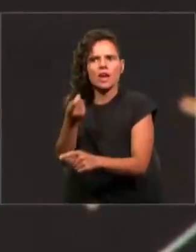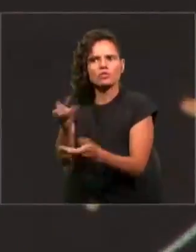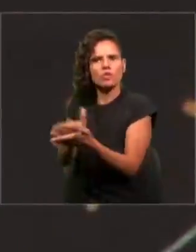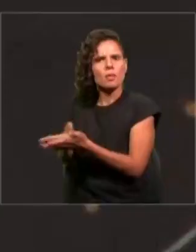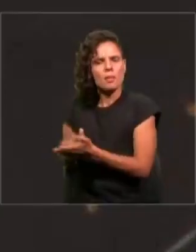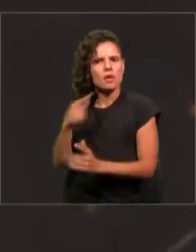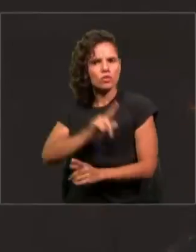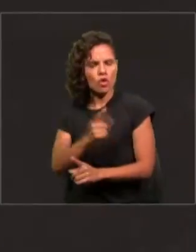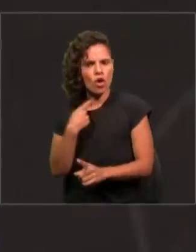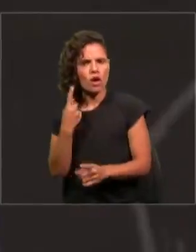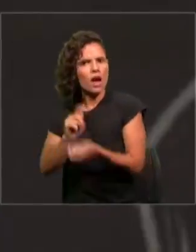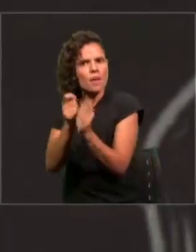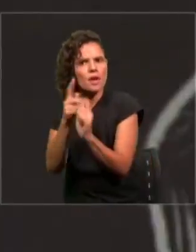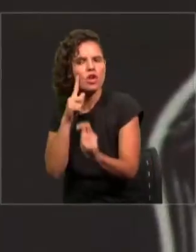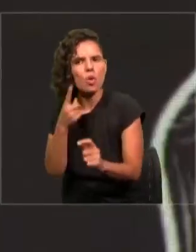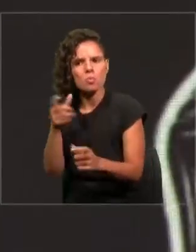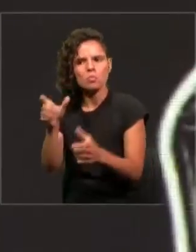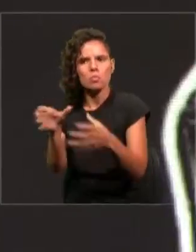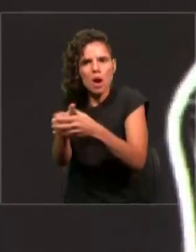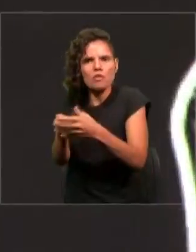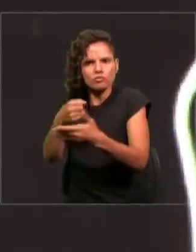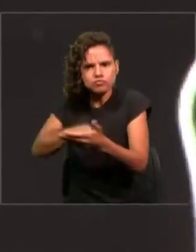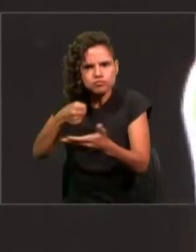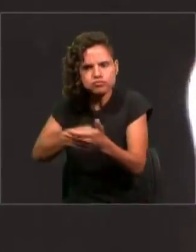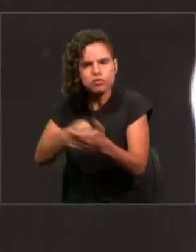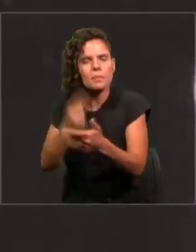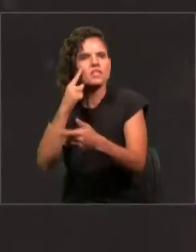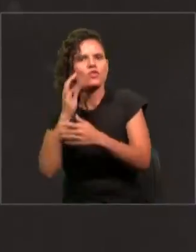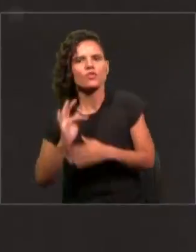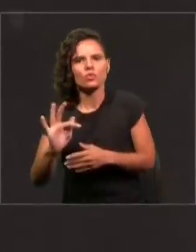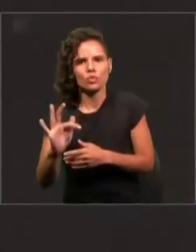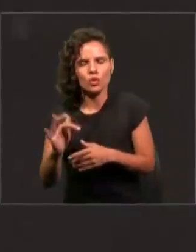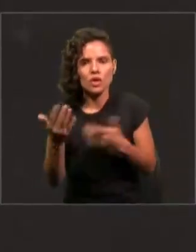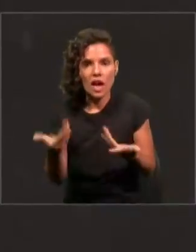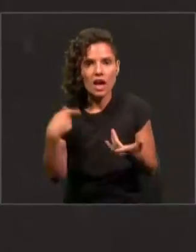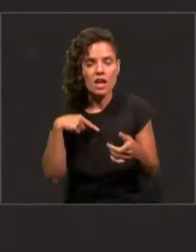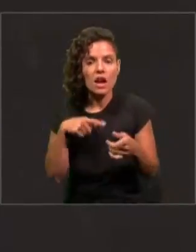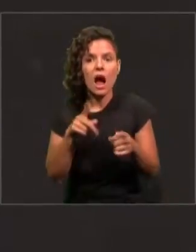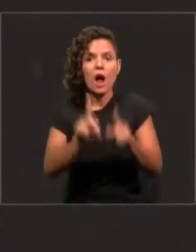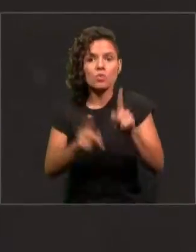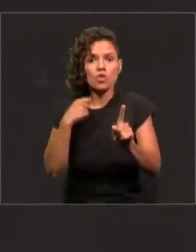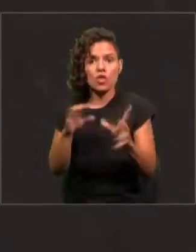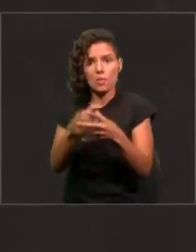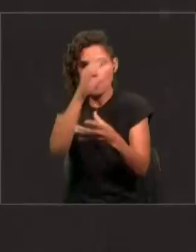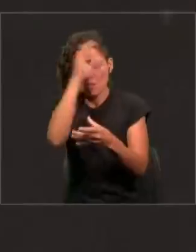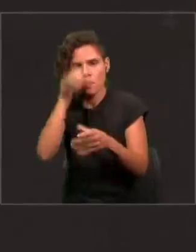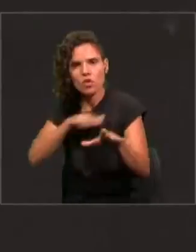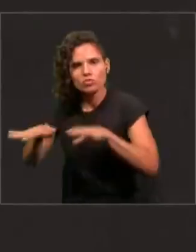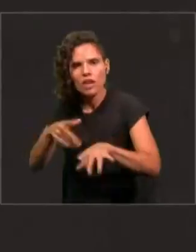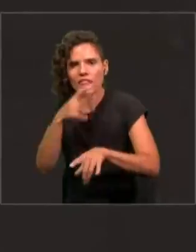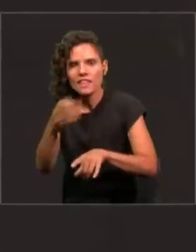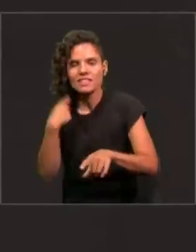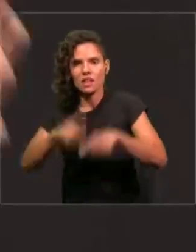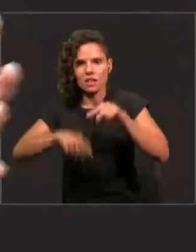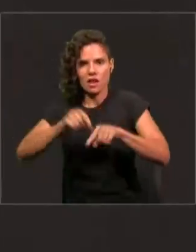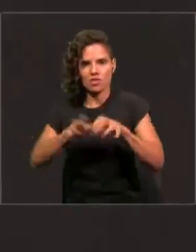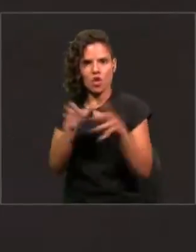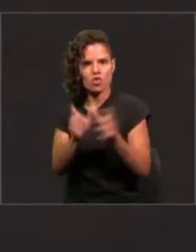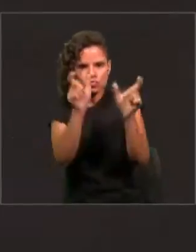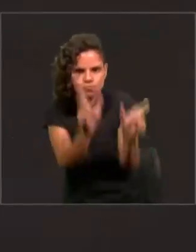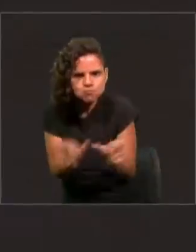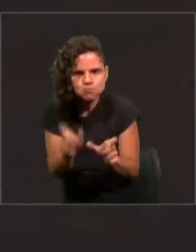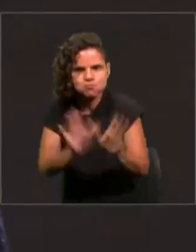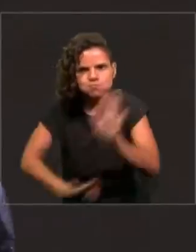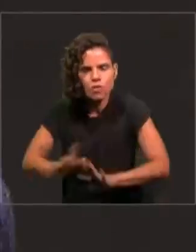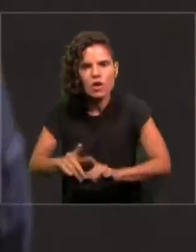en resistencia y por lo tanto que piensa hacia un futuro. Y ese futuro, algún sector del movimiento mapuche lo ha llamado el control territorial, u otros lo han